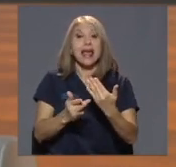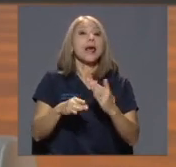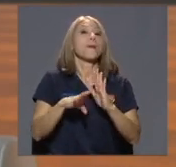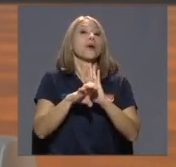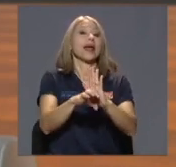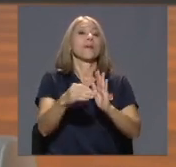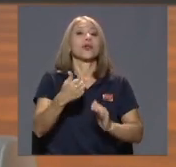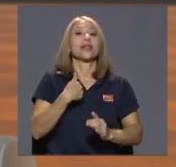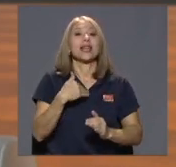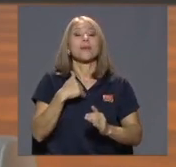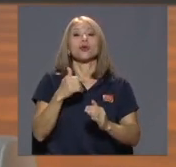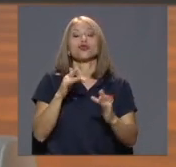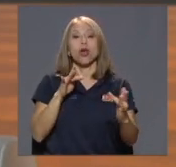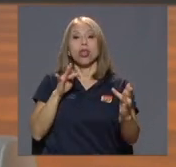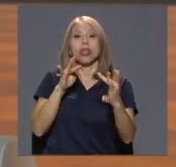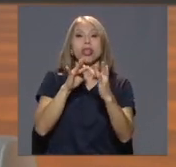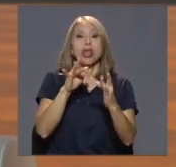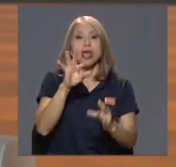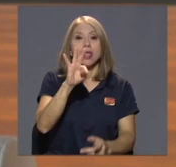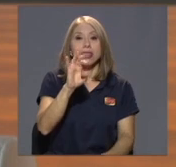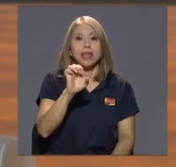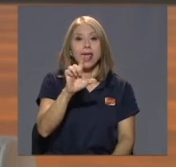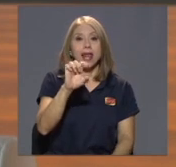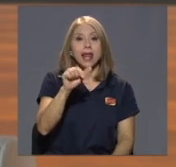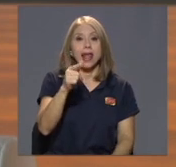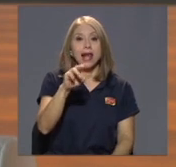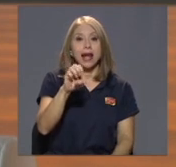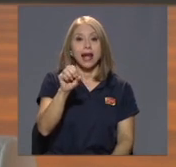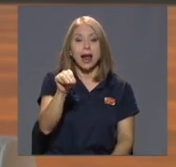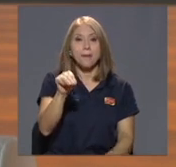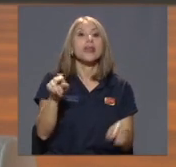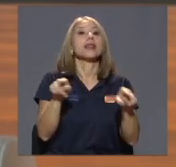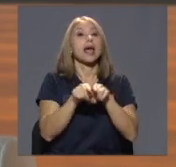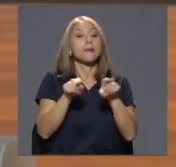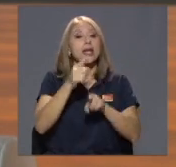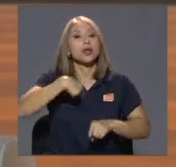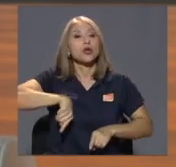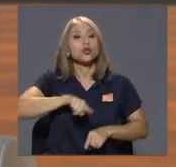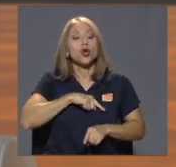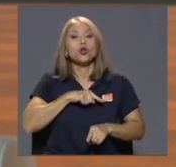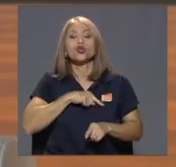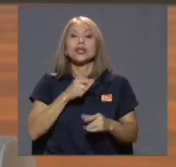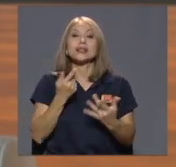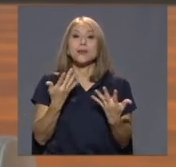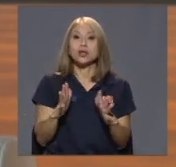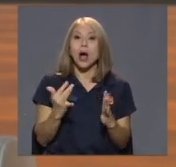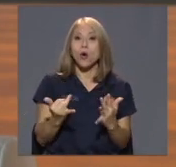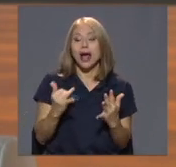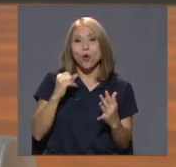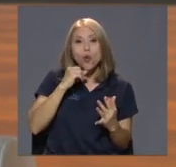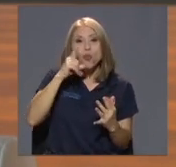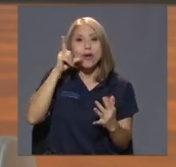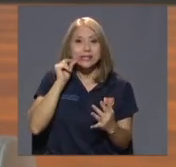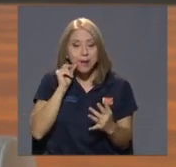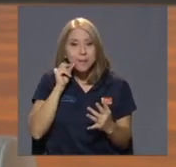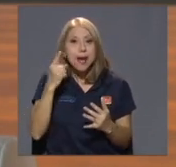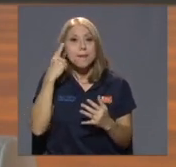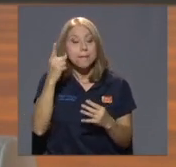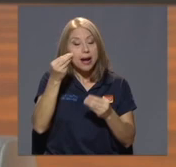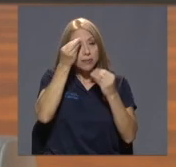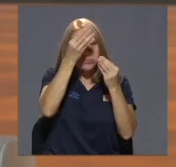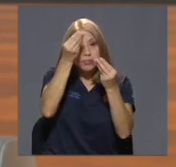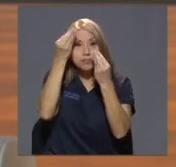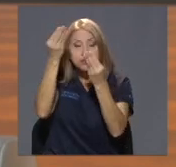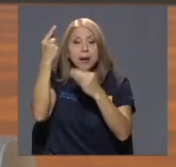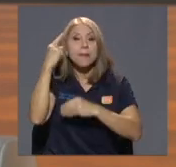ejemplo. Estamos explorando la plataforma de WhatsApp también, en tema de desinformación y noticias falsas que se mueven mucho por redes sociales